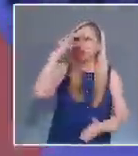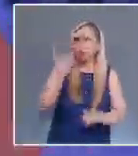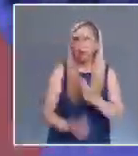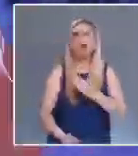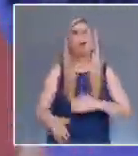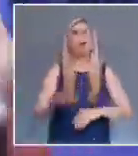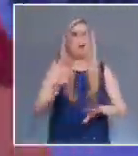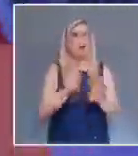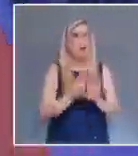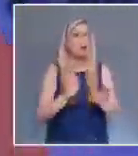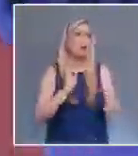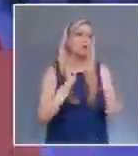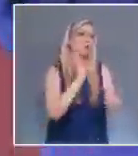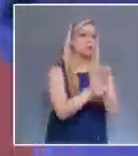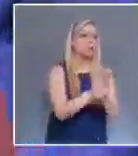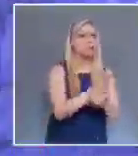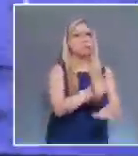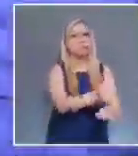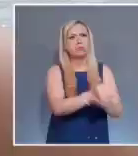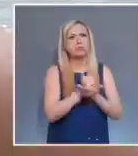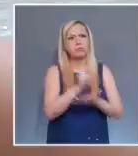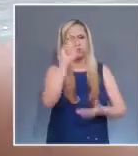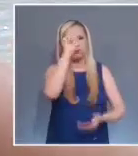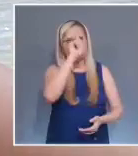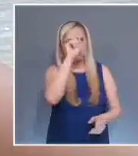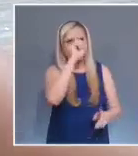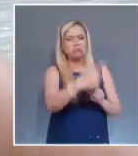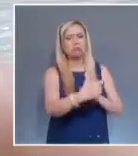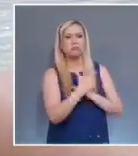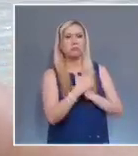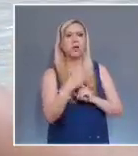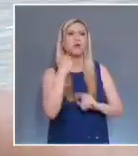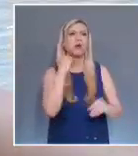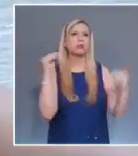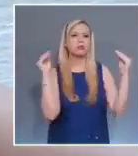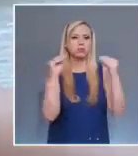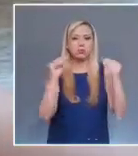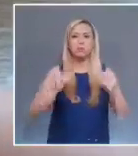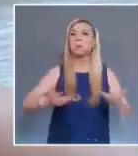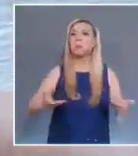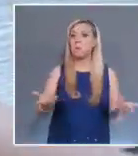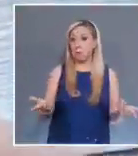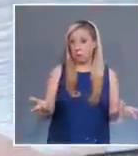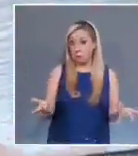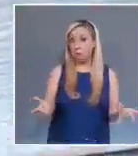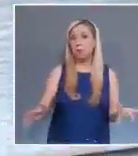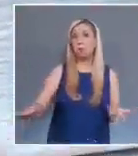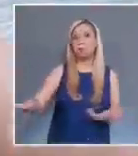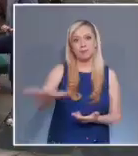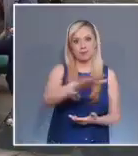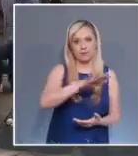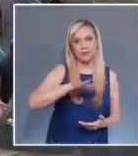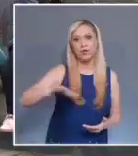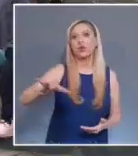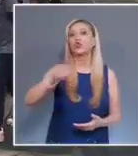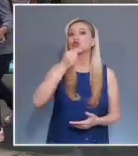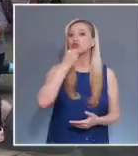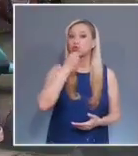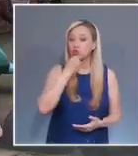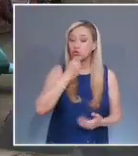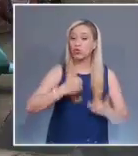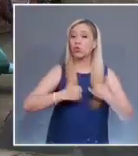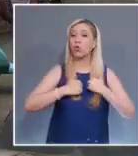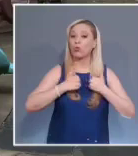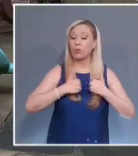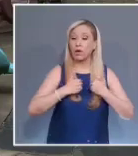orientación, asesoría y representación jurídica. Indicó que este sector de la población tiene derecho a la vida,